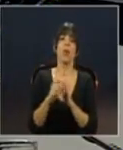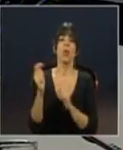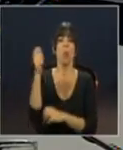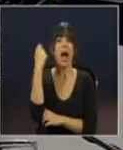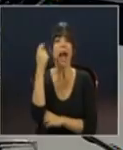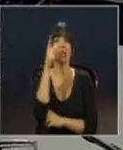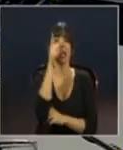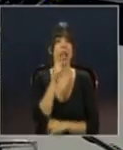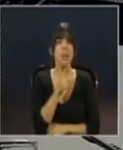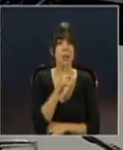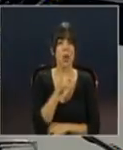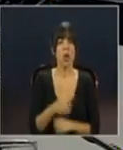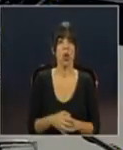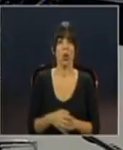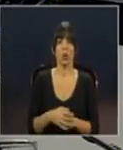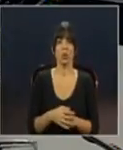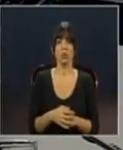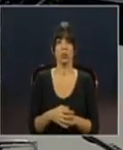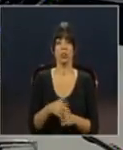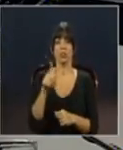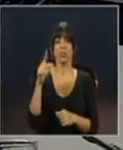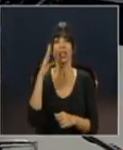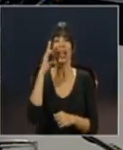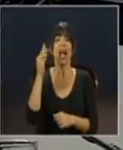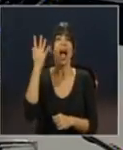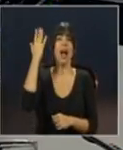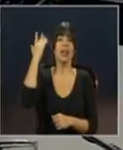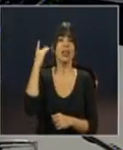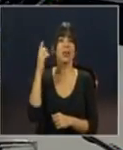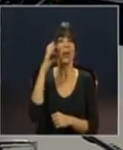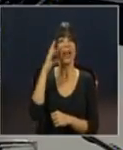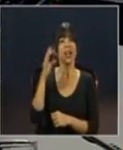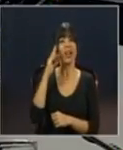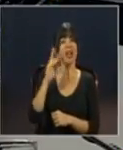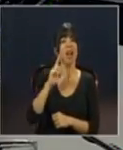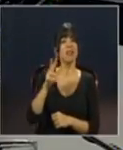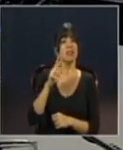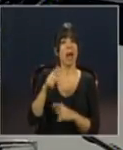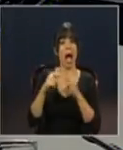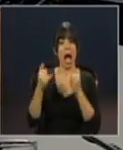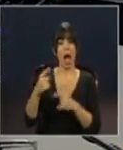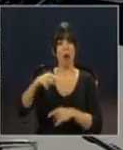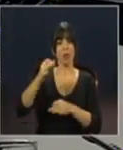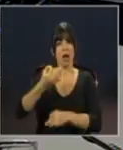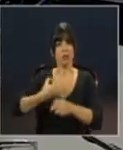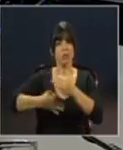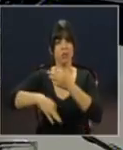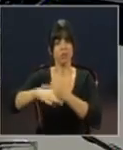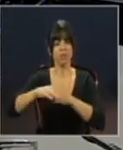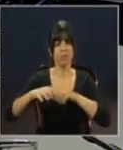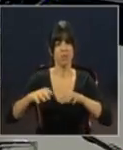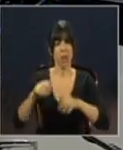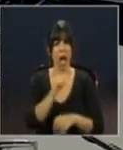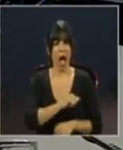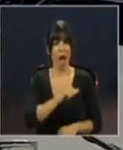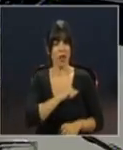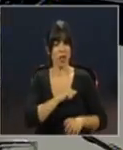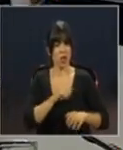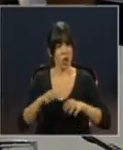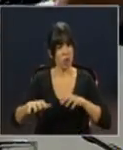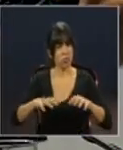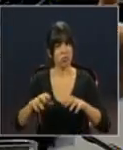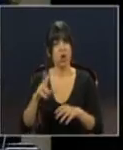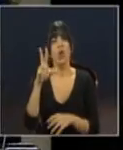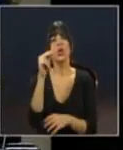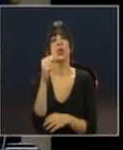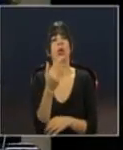Limón, en donde el escepticismo de antaño está siendo sustituido por una actitud proactiva que ya no